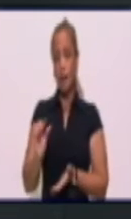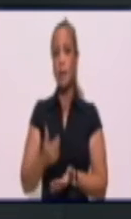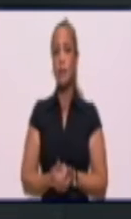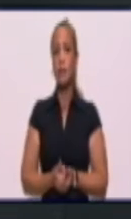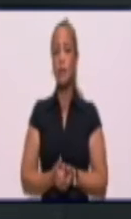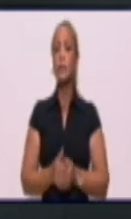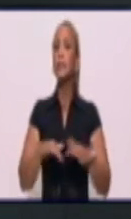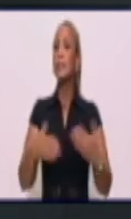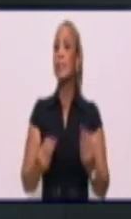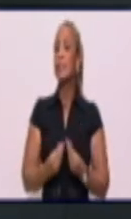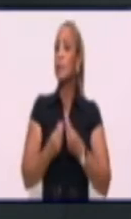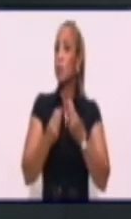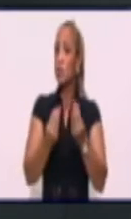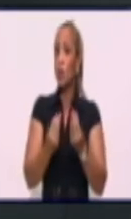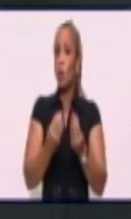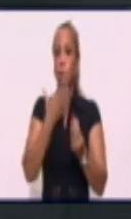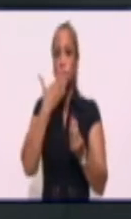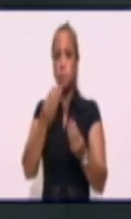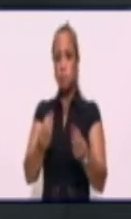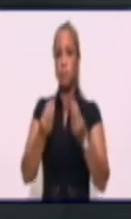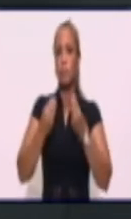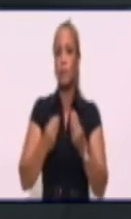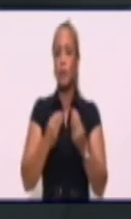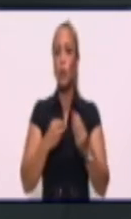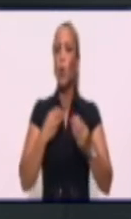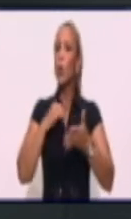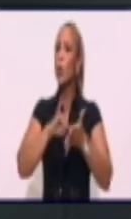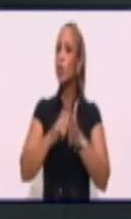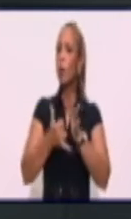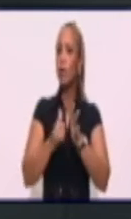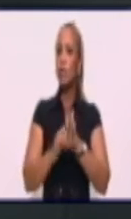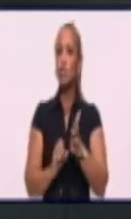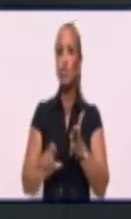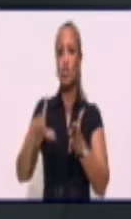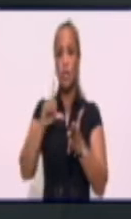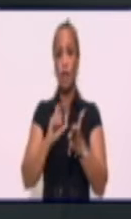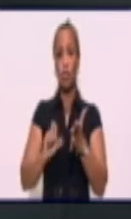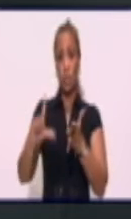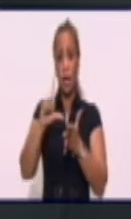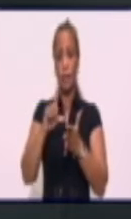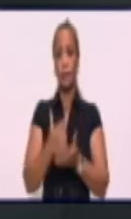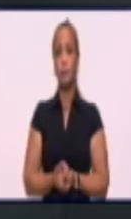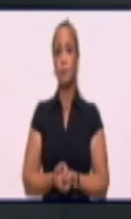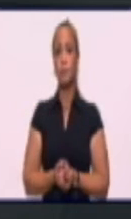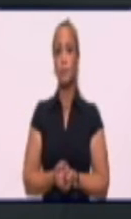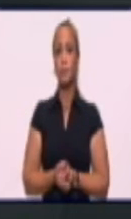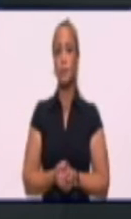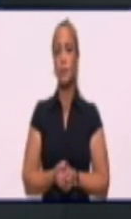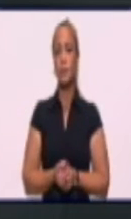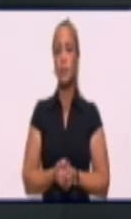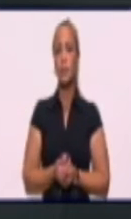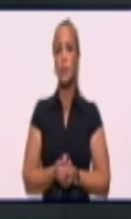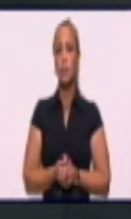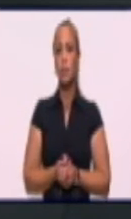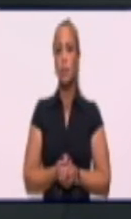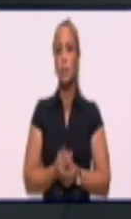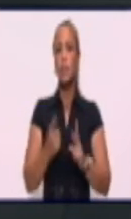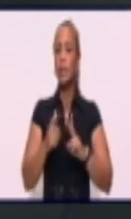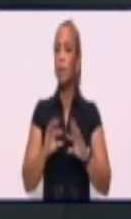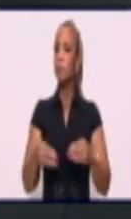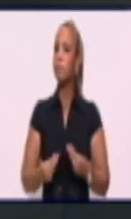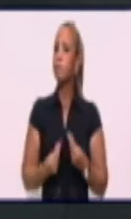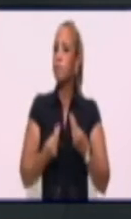más beneficiadas con nuestro proyecto social socialista, y hemos estado